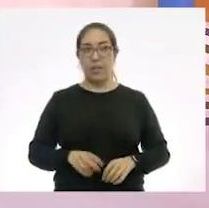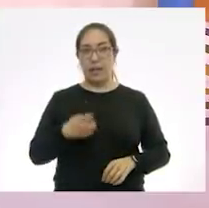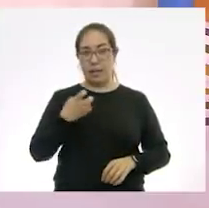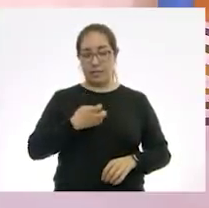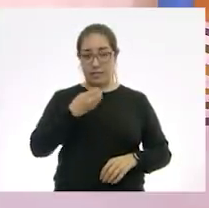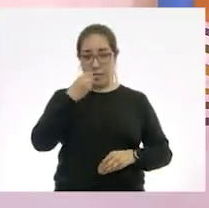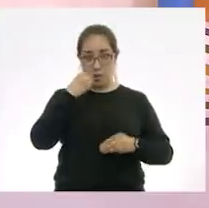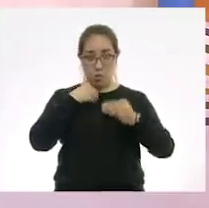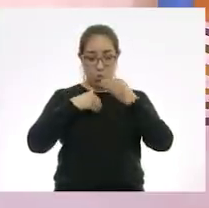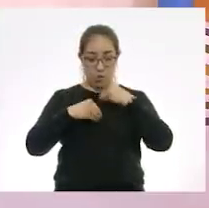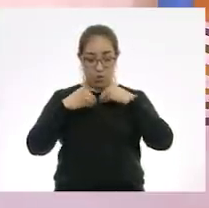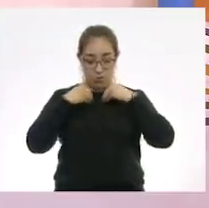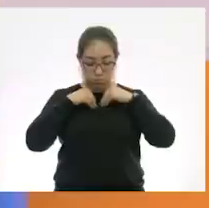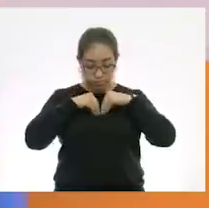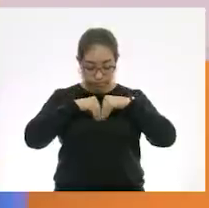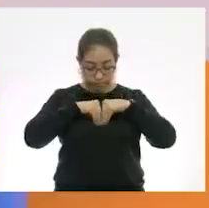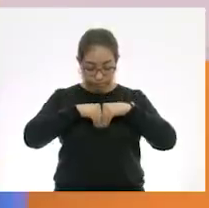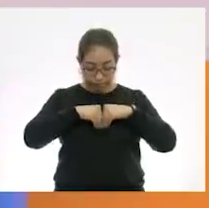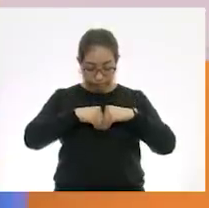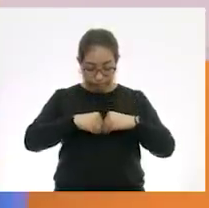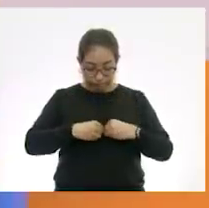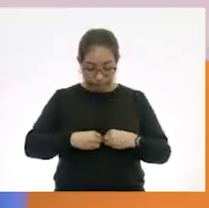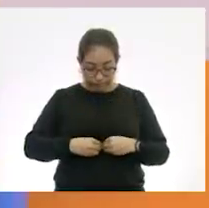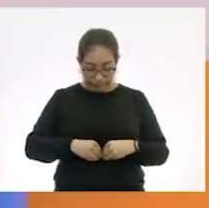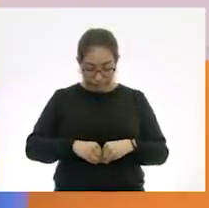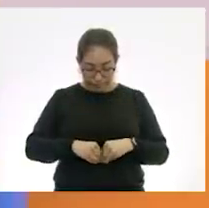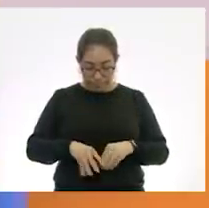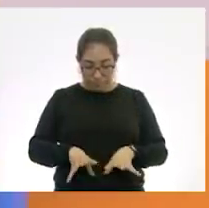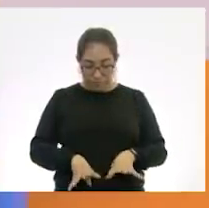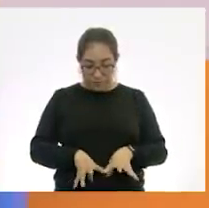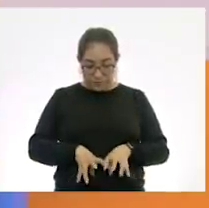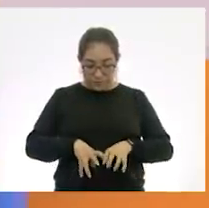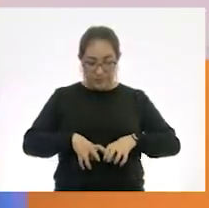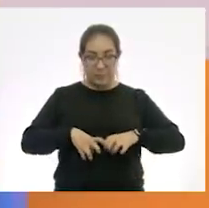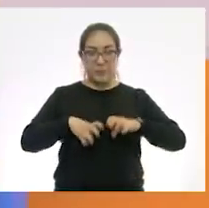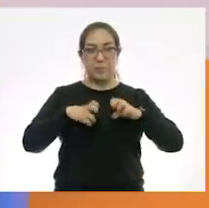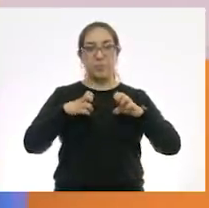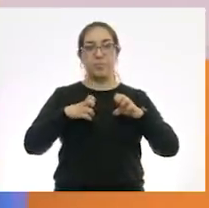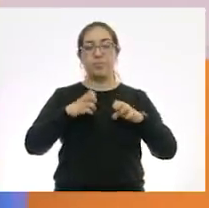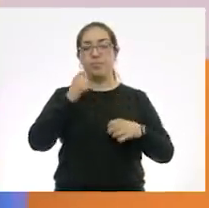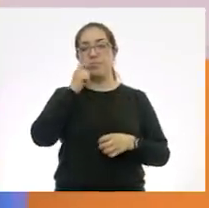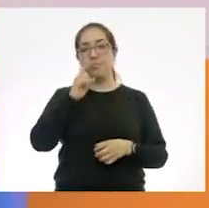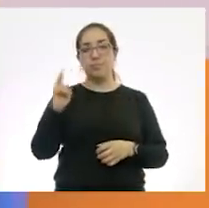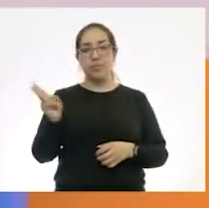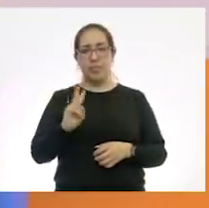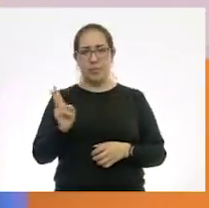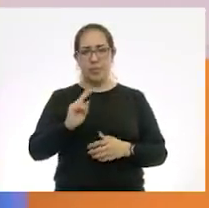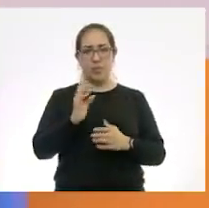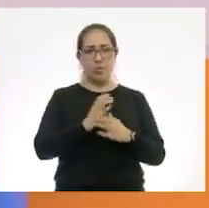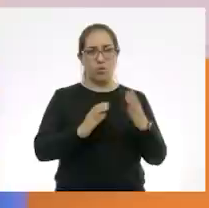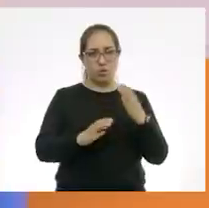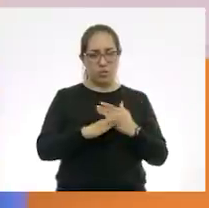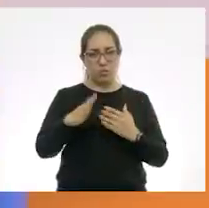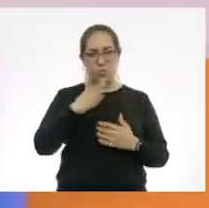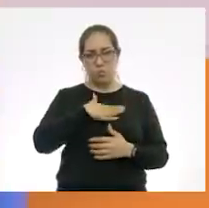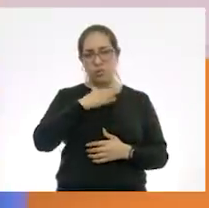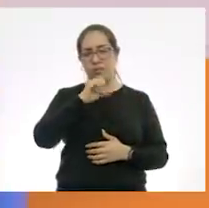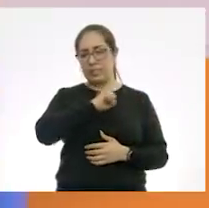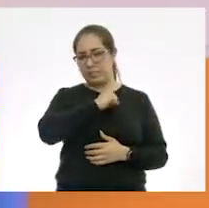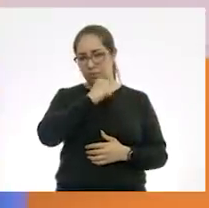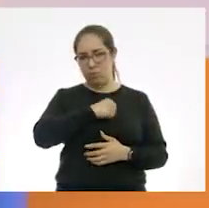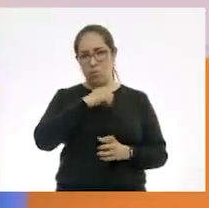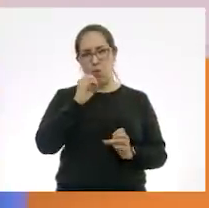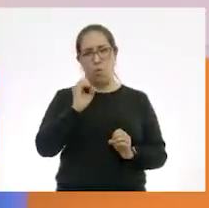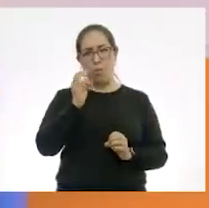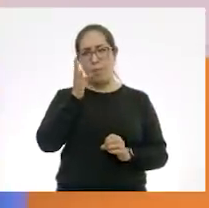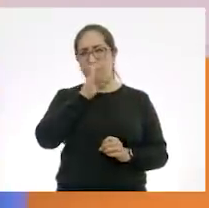va avanzando con esos pelitos que tiene el intestino delgado, va absorbiendo y empujando al mismo tiempo el quimo para que siga avanzando. Y